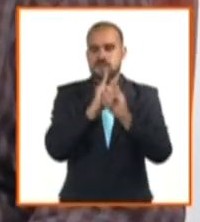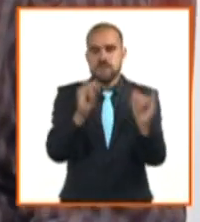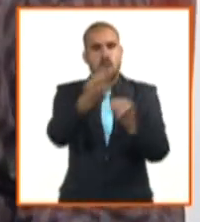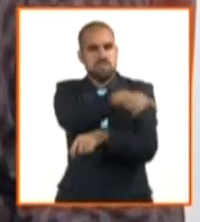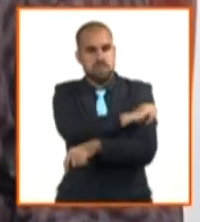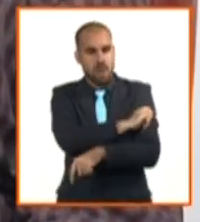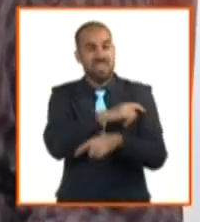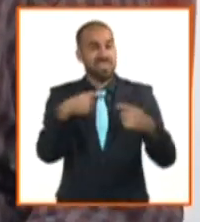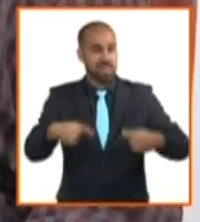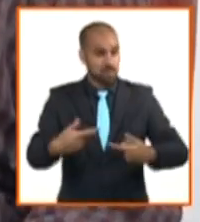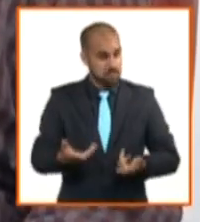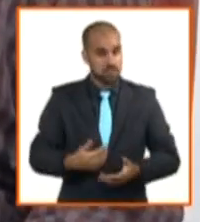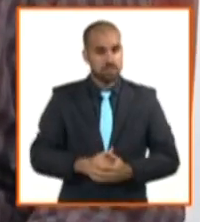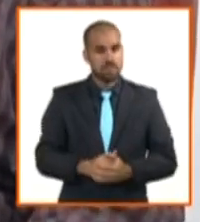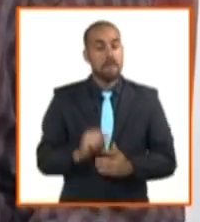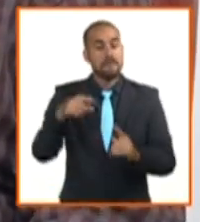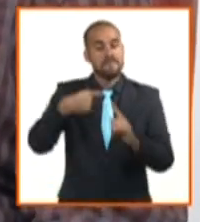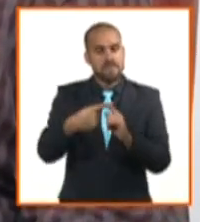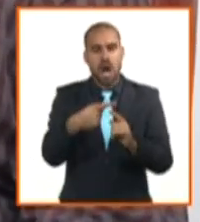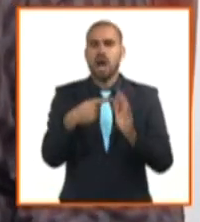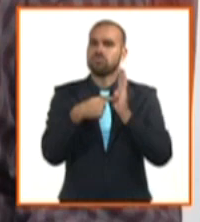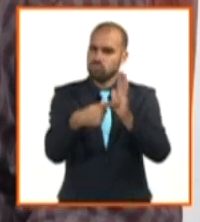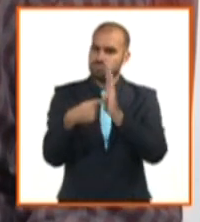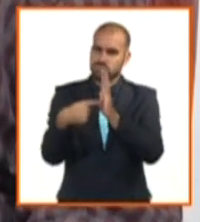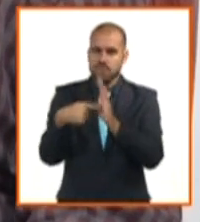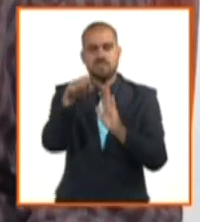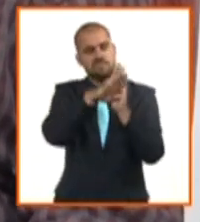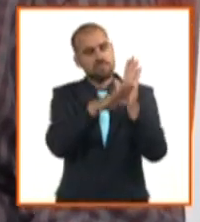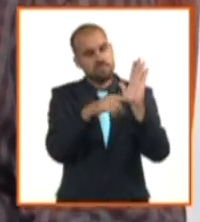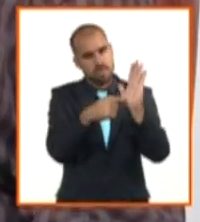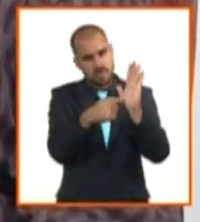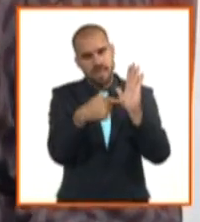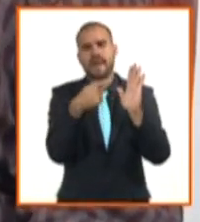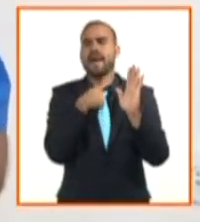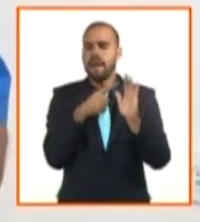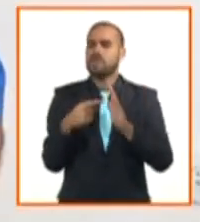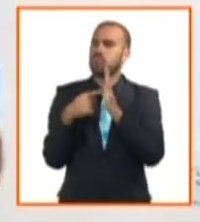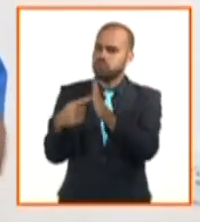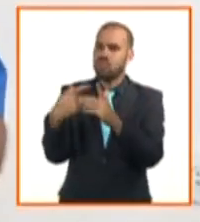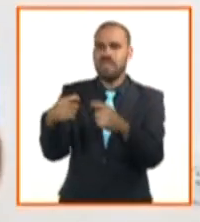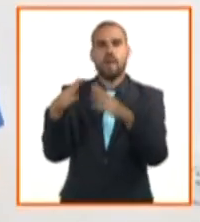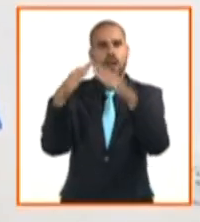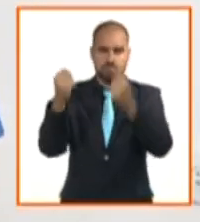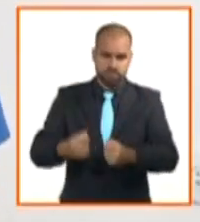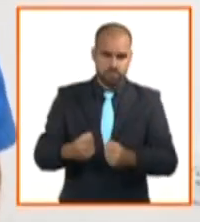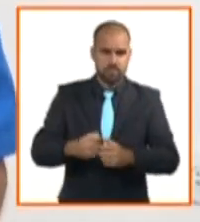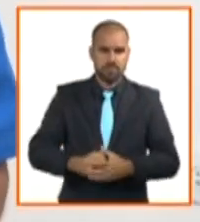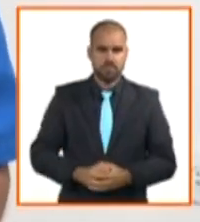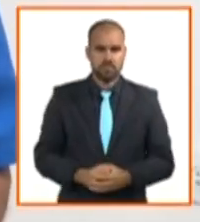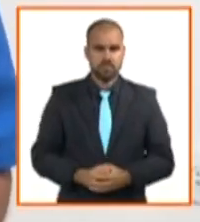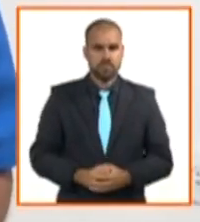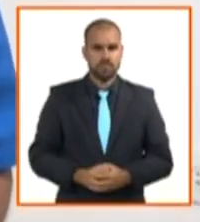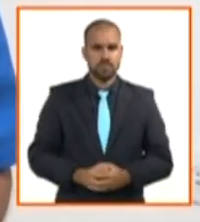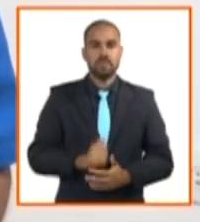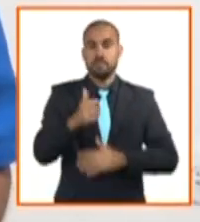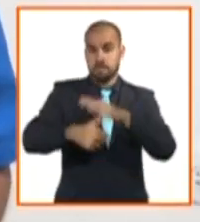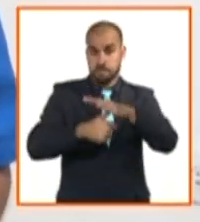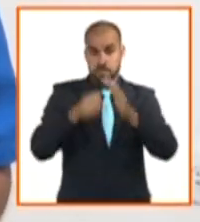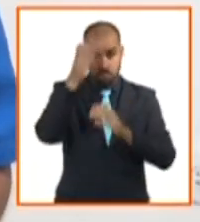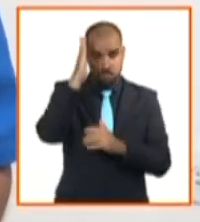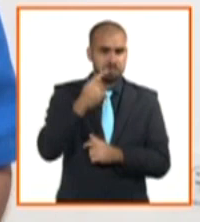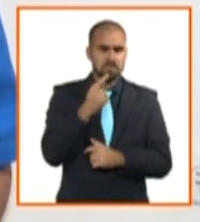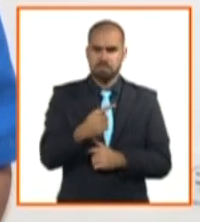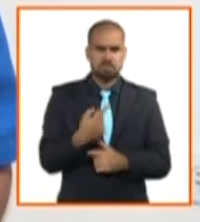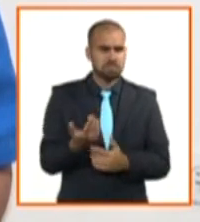alertando las medidas incentivando que se queden en su vivienda el presidente cubano manifestó que la máxima dirección del país